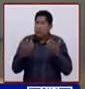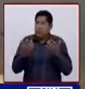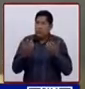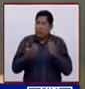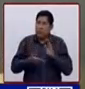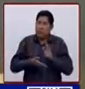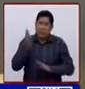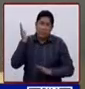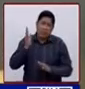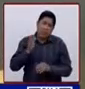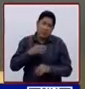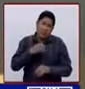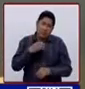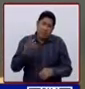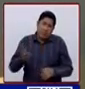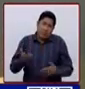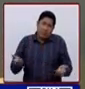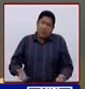se salen.